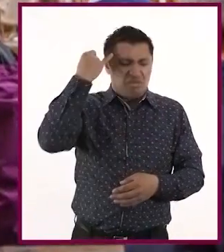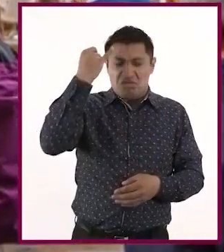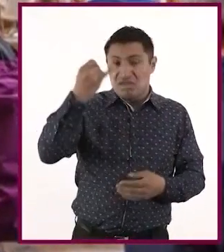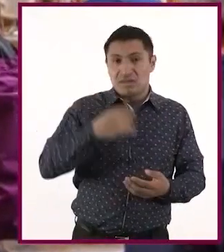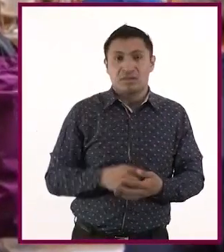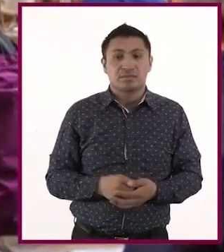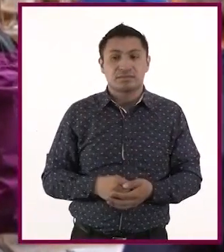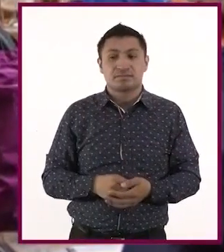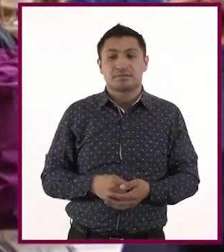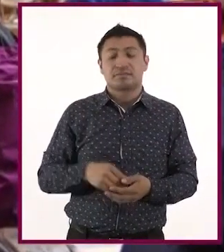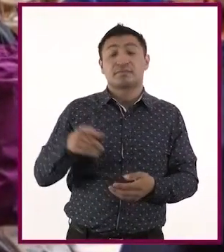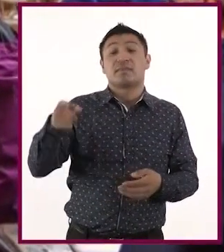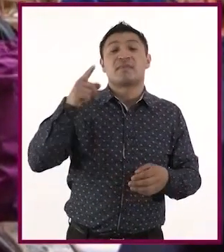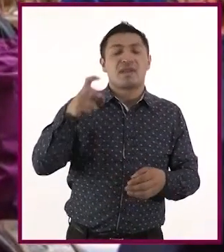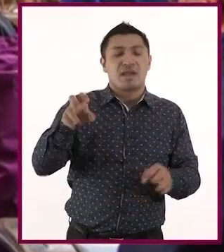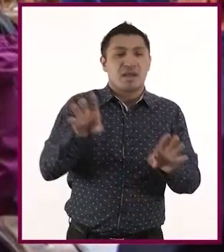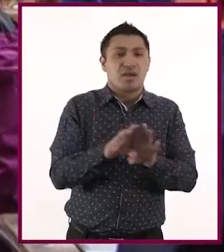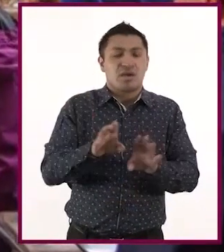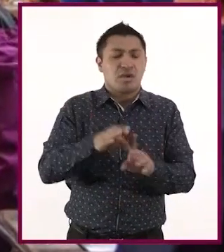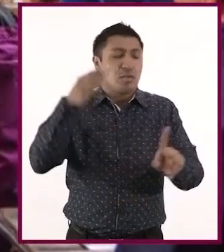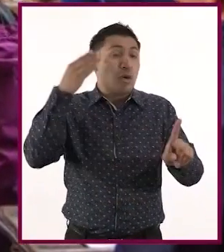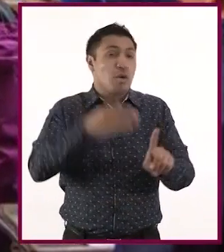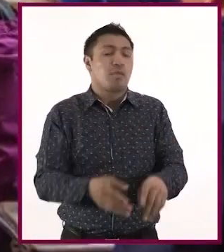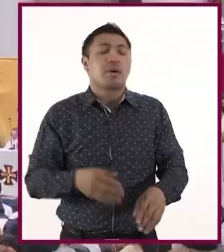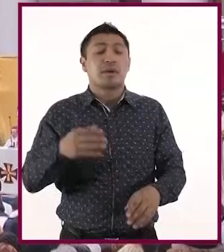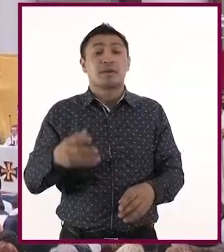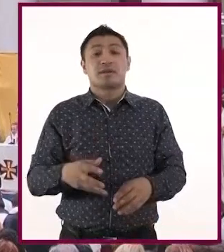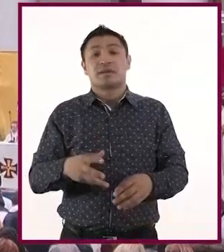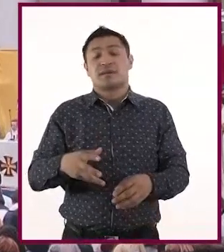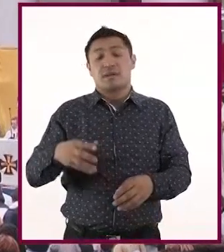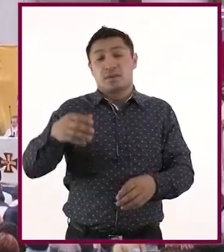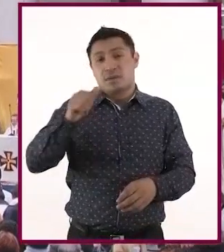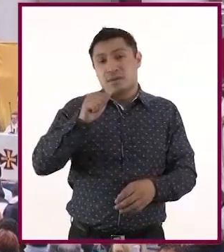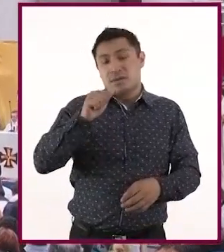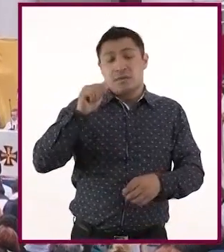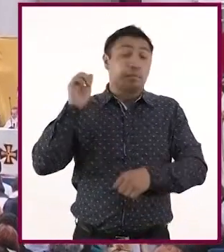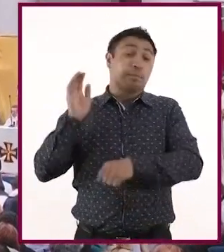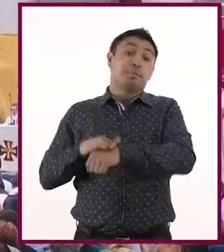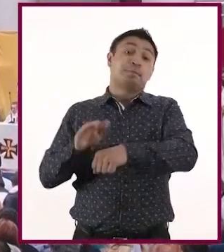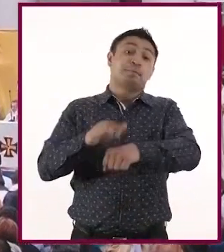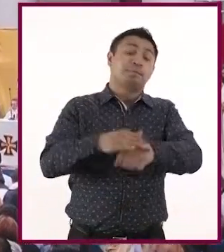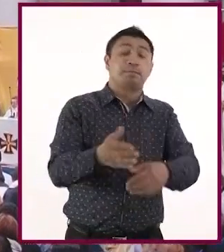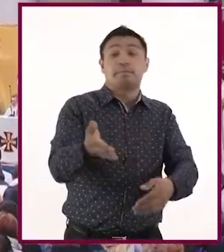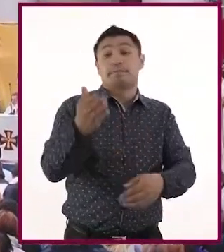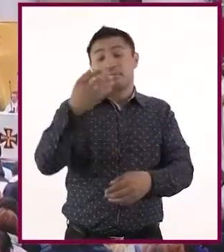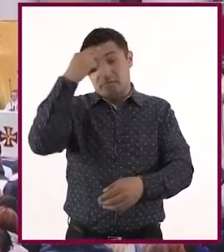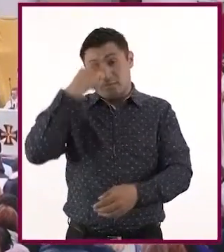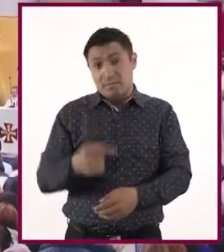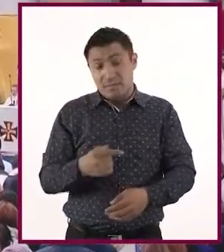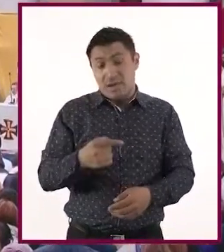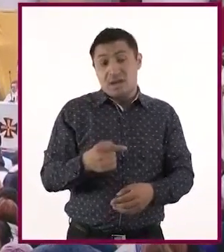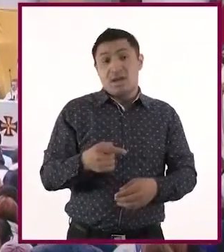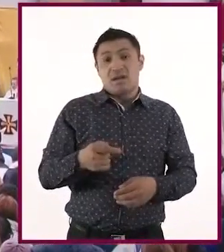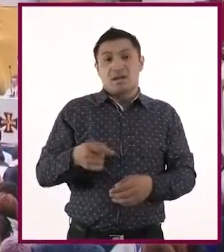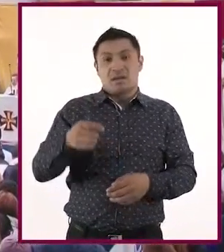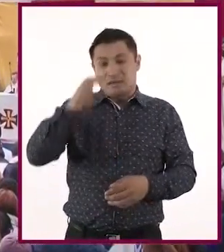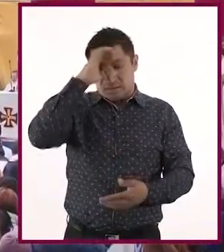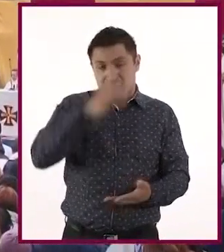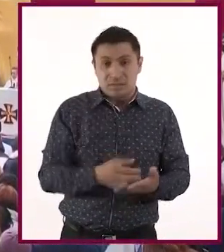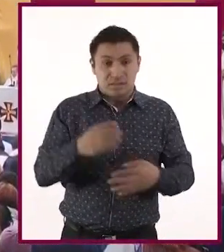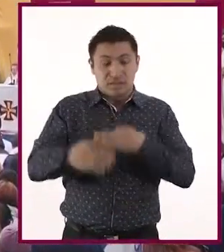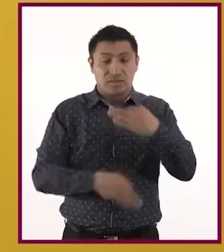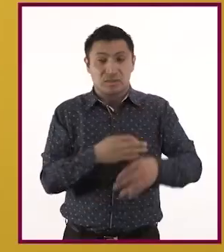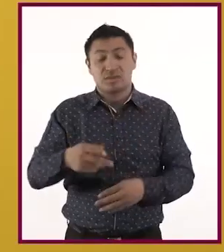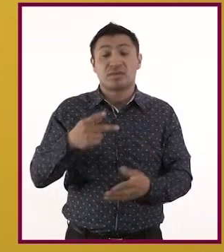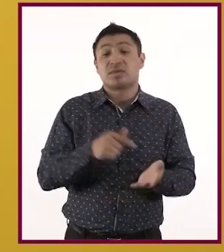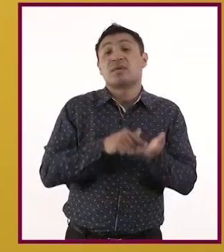universal, lo que le imprime una identidad misionera y apostólica que surge a partir de los 12 apóstoles de Cristo. Propone que el Papa